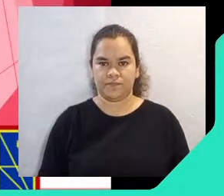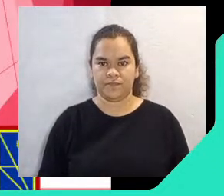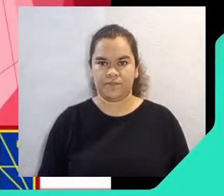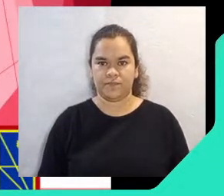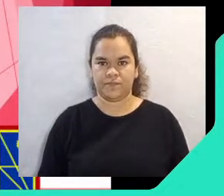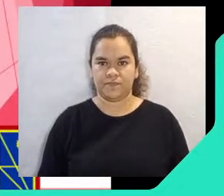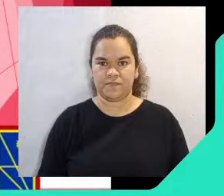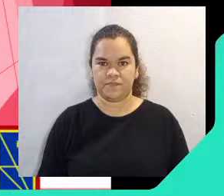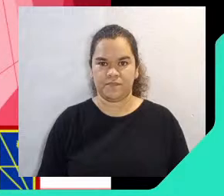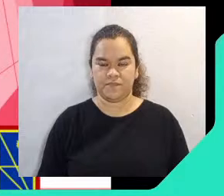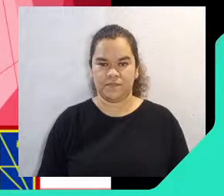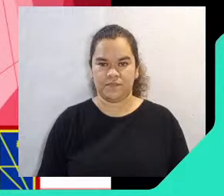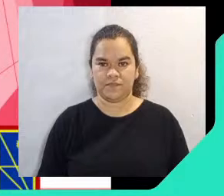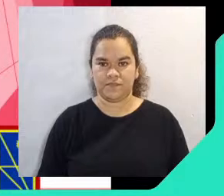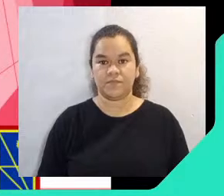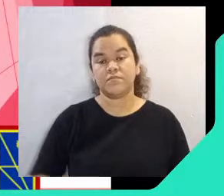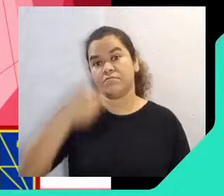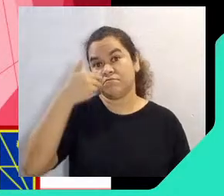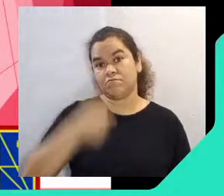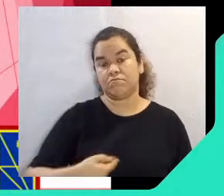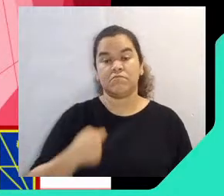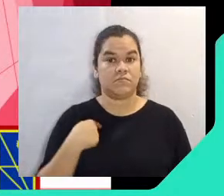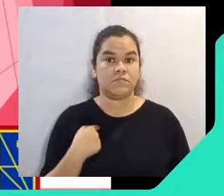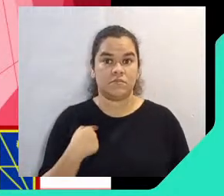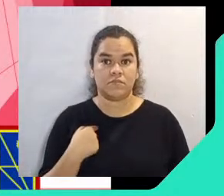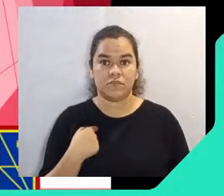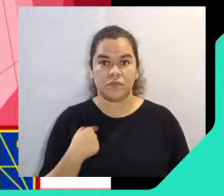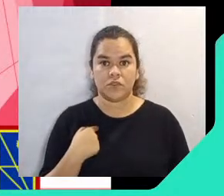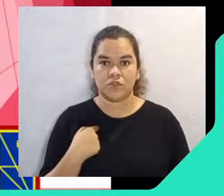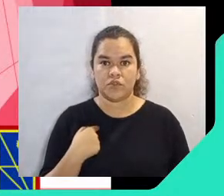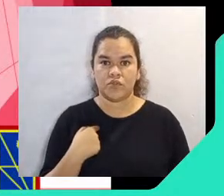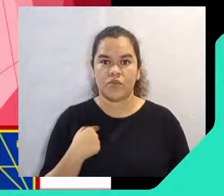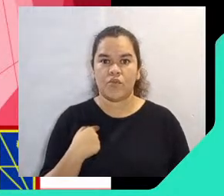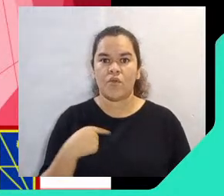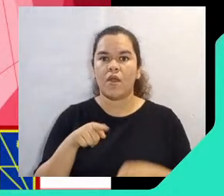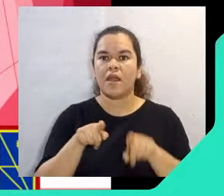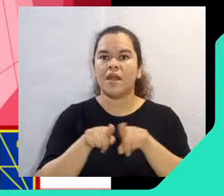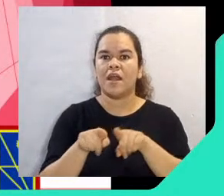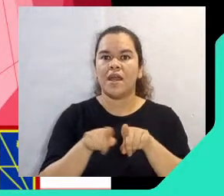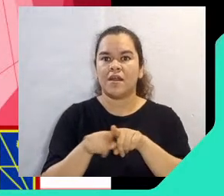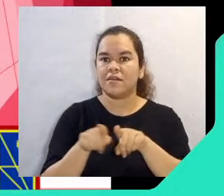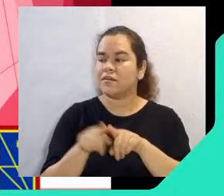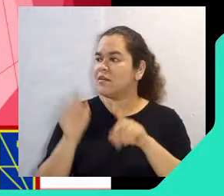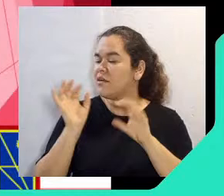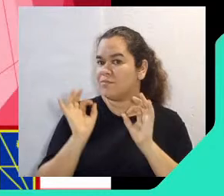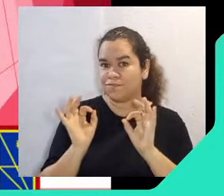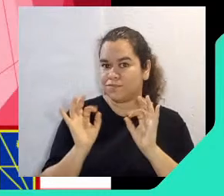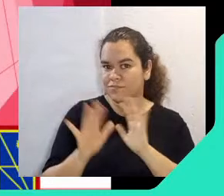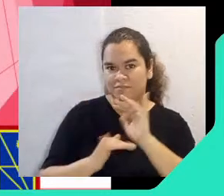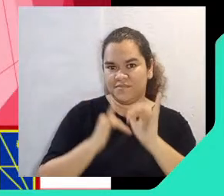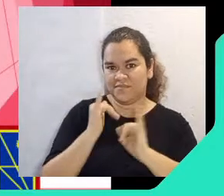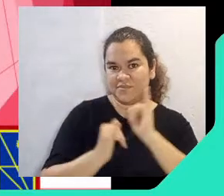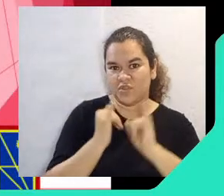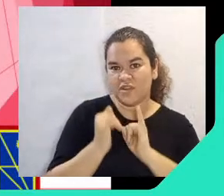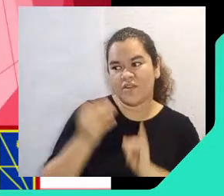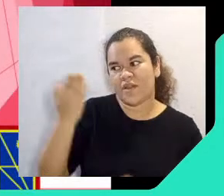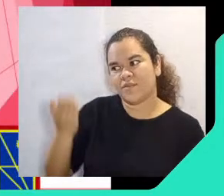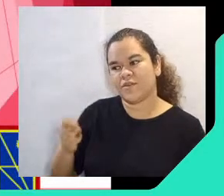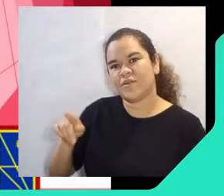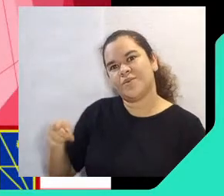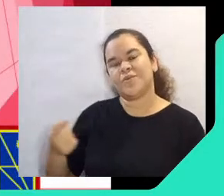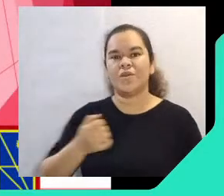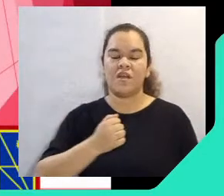parte de la carrera en sí, voy finalizando y les voy a dejar con la estudiante Joana